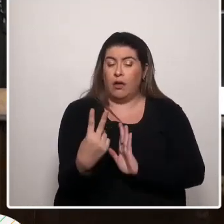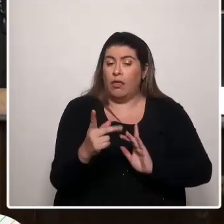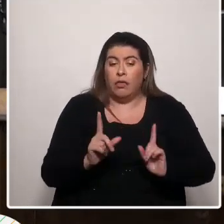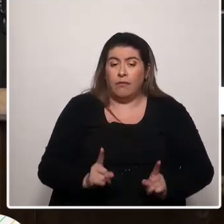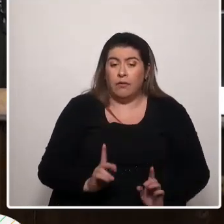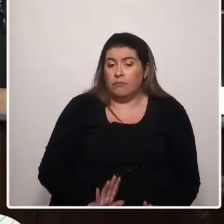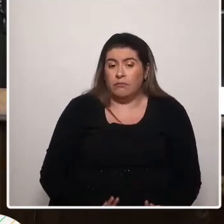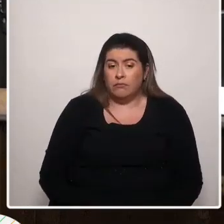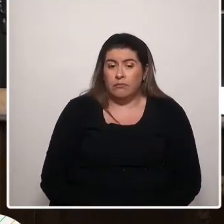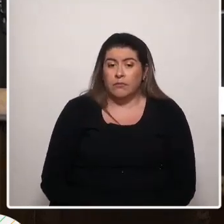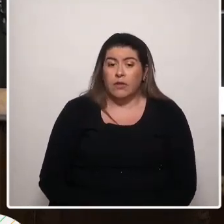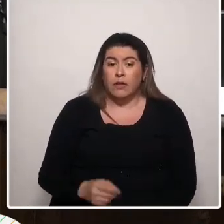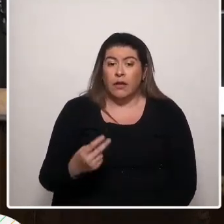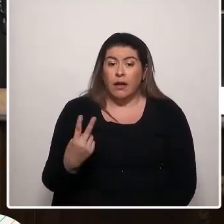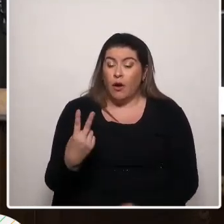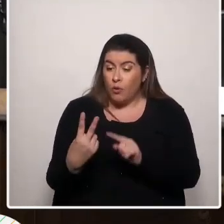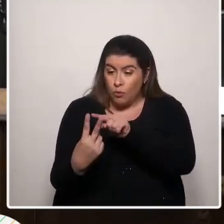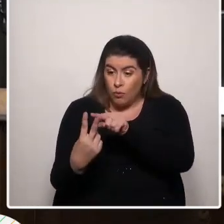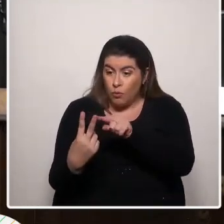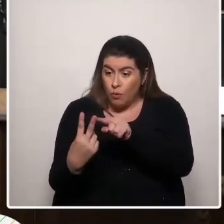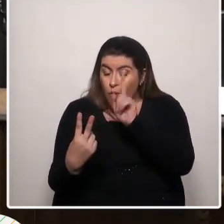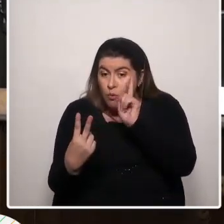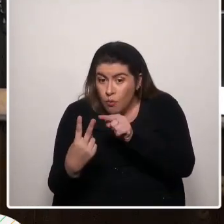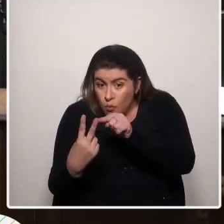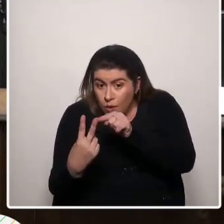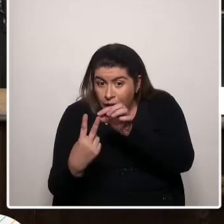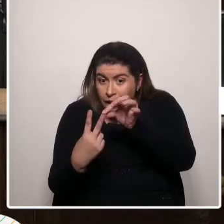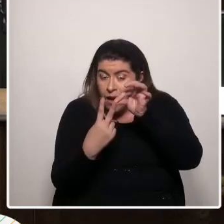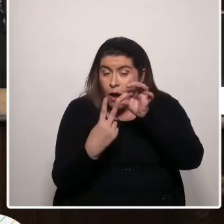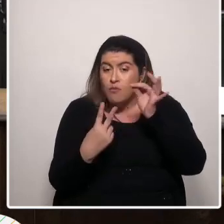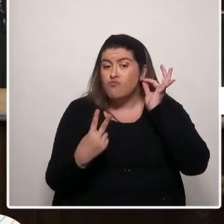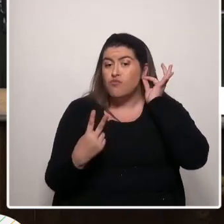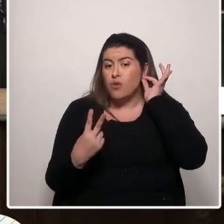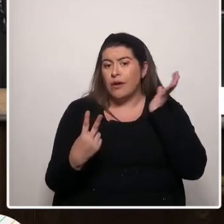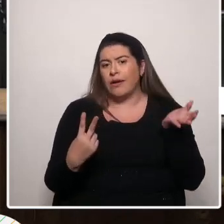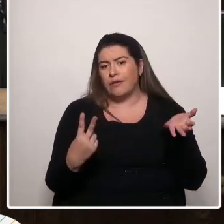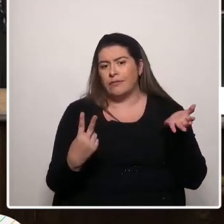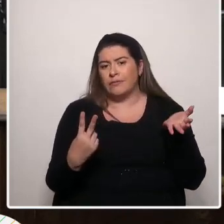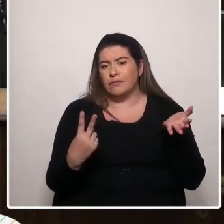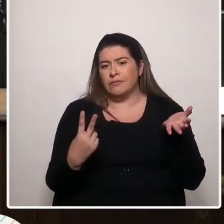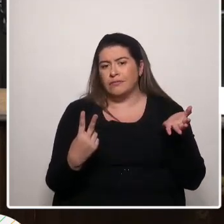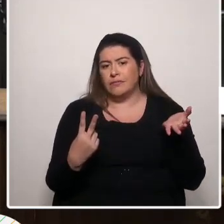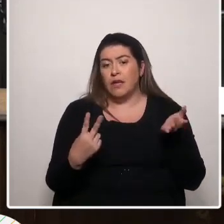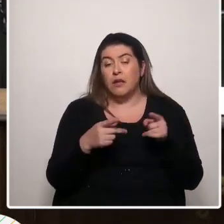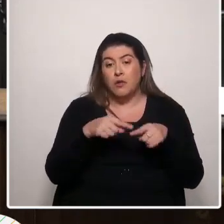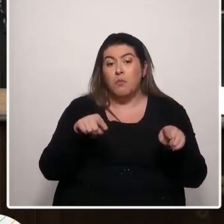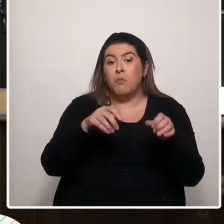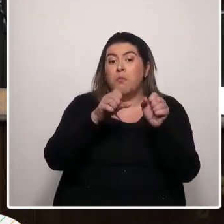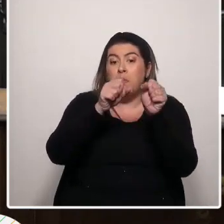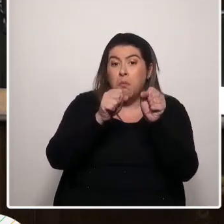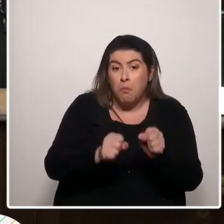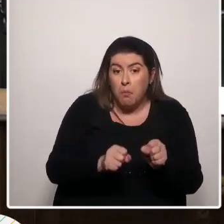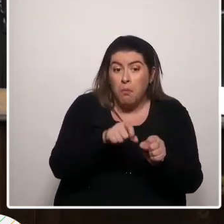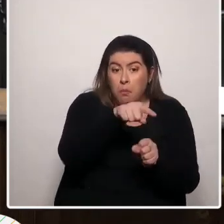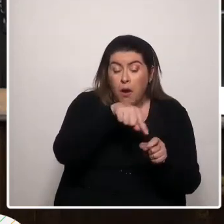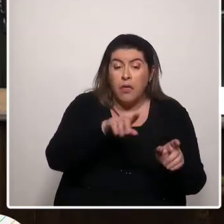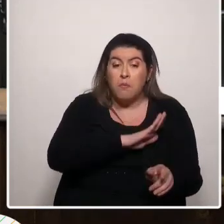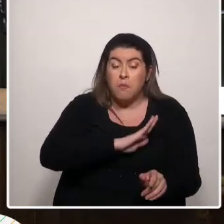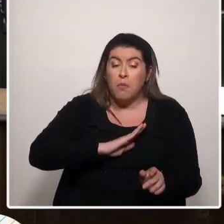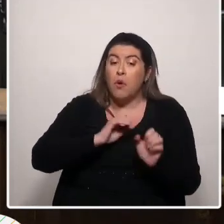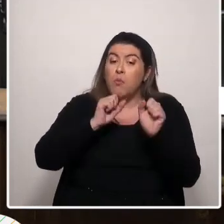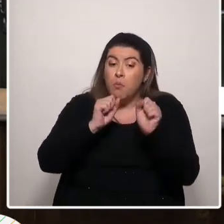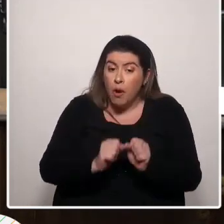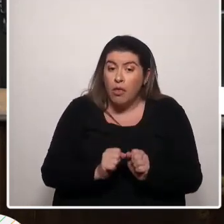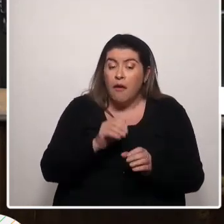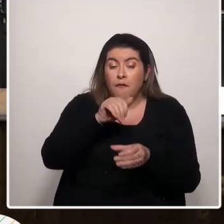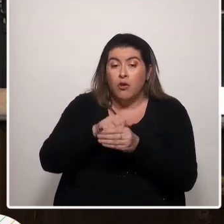una de las cuales a lo menos debe ser mujer. Esto quiere decir que al votar, por cierto, los miembros de la comisión podrían votar por 2 mujeres, lo cual no